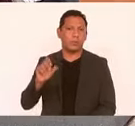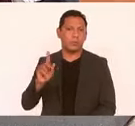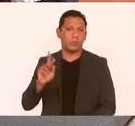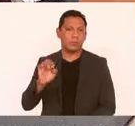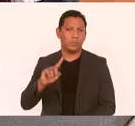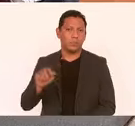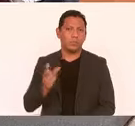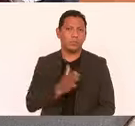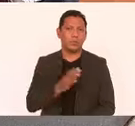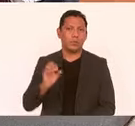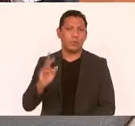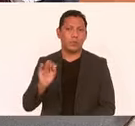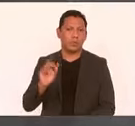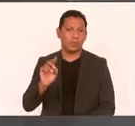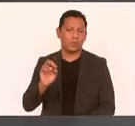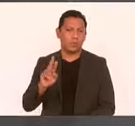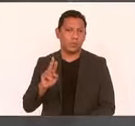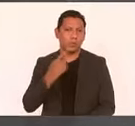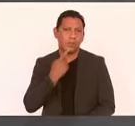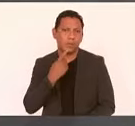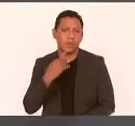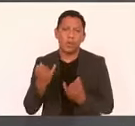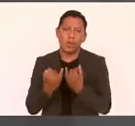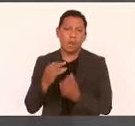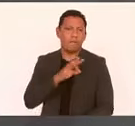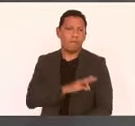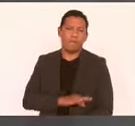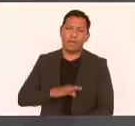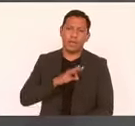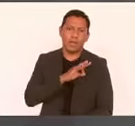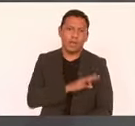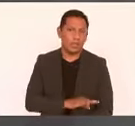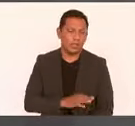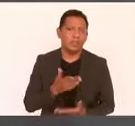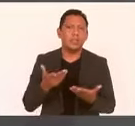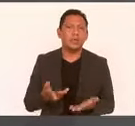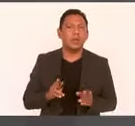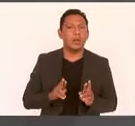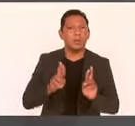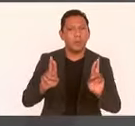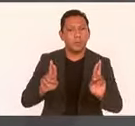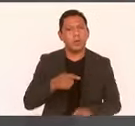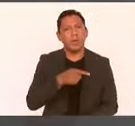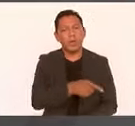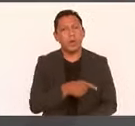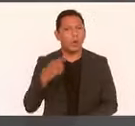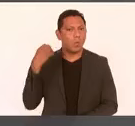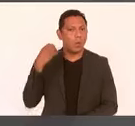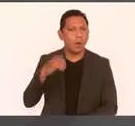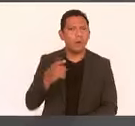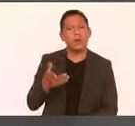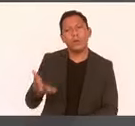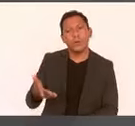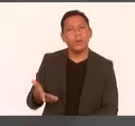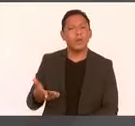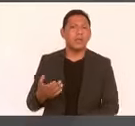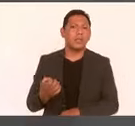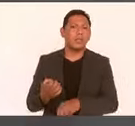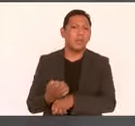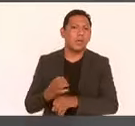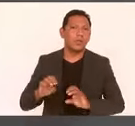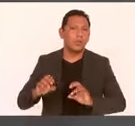supuesto también felicito a nombre del pueblo de Oaxaca a nuestro hermano y vecino estado de